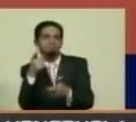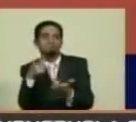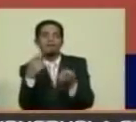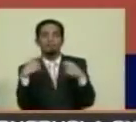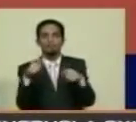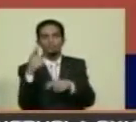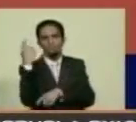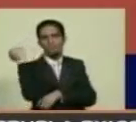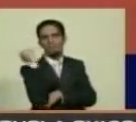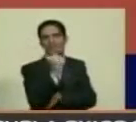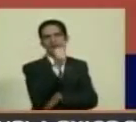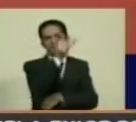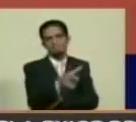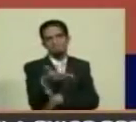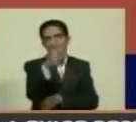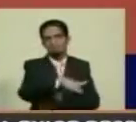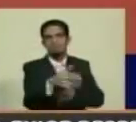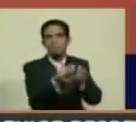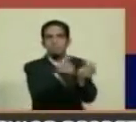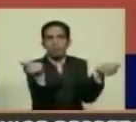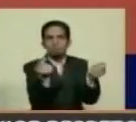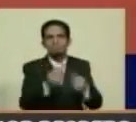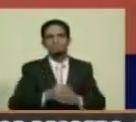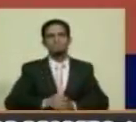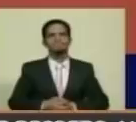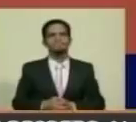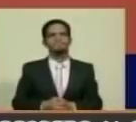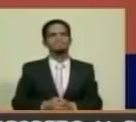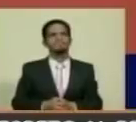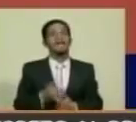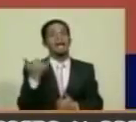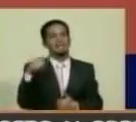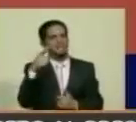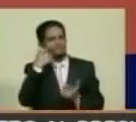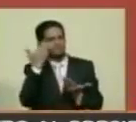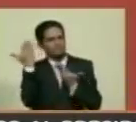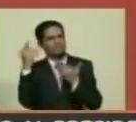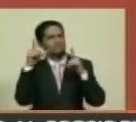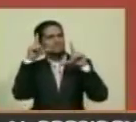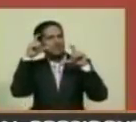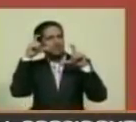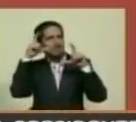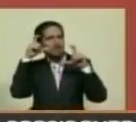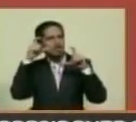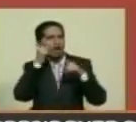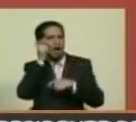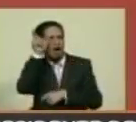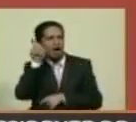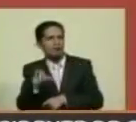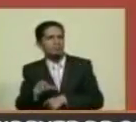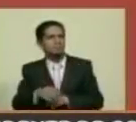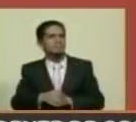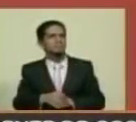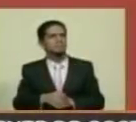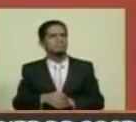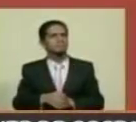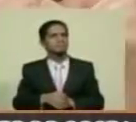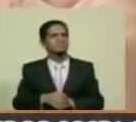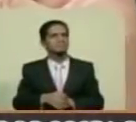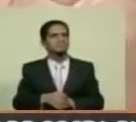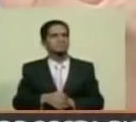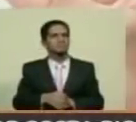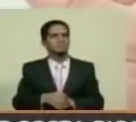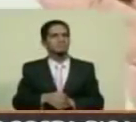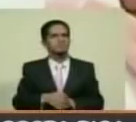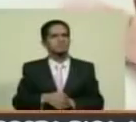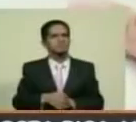ser asesinado, alias El Capi. Aquí hay una fotografía del señor alias, sustraída del celular